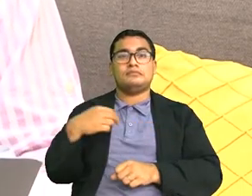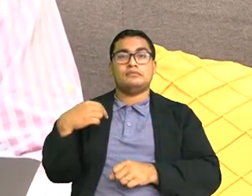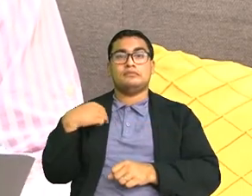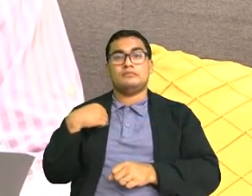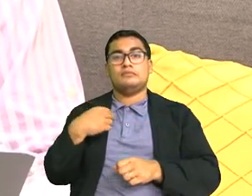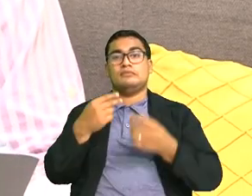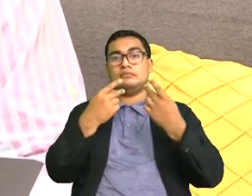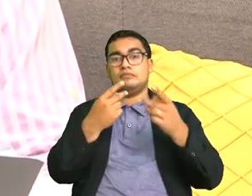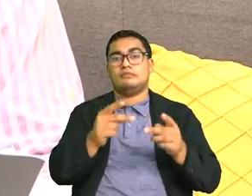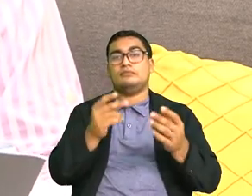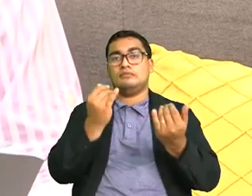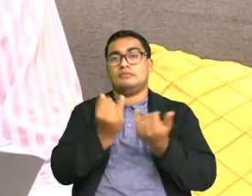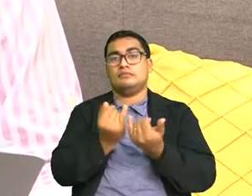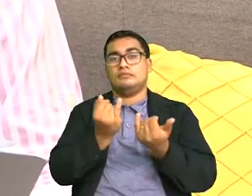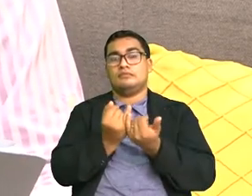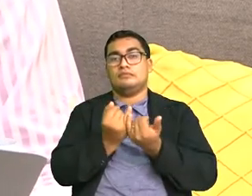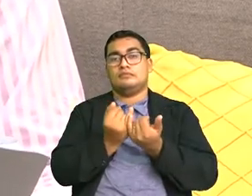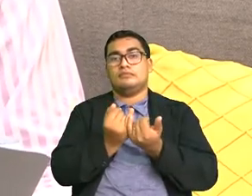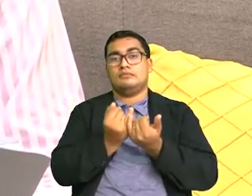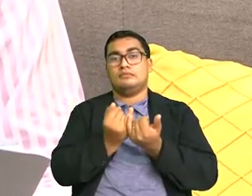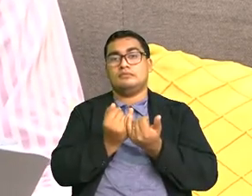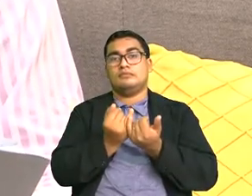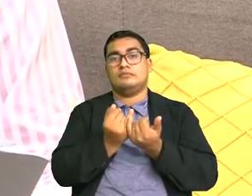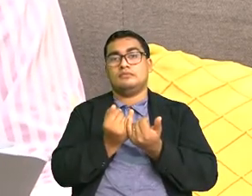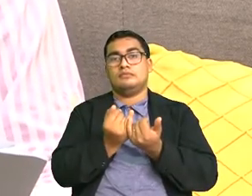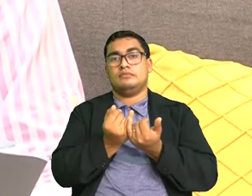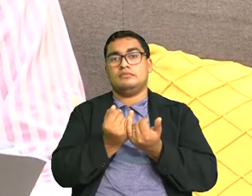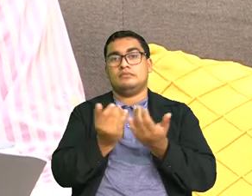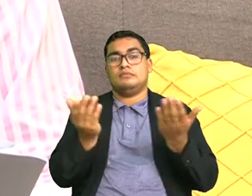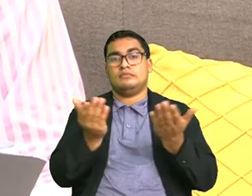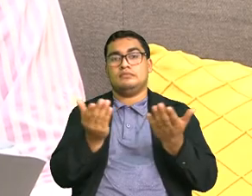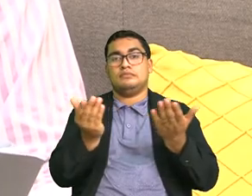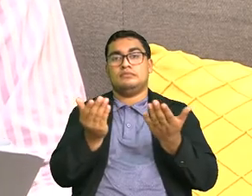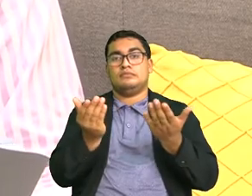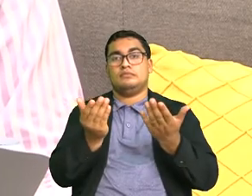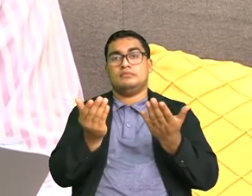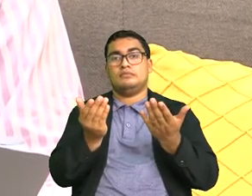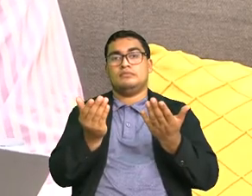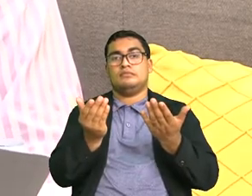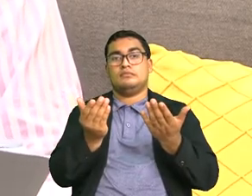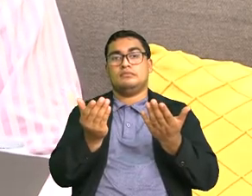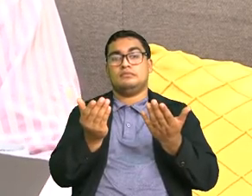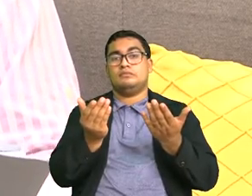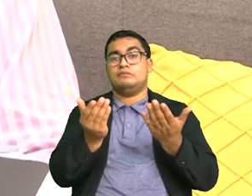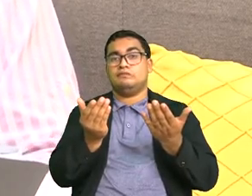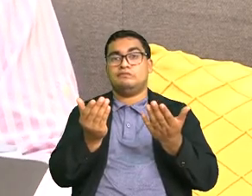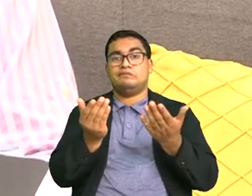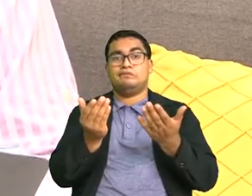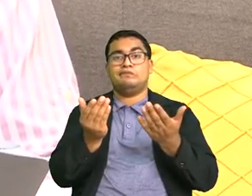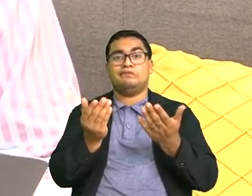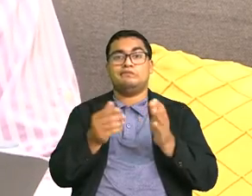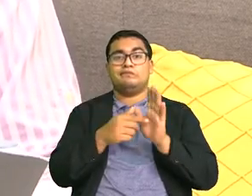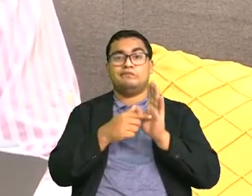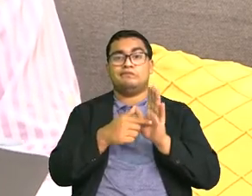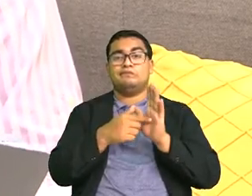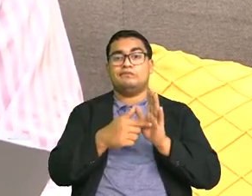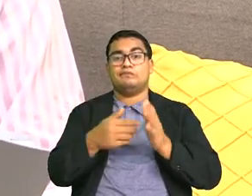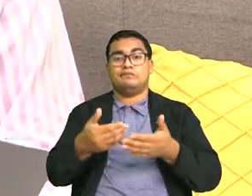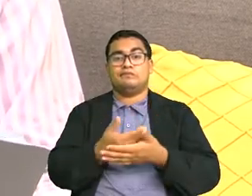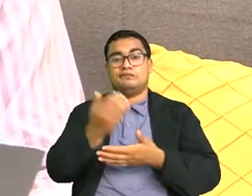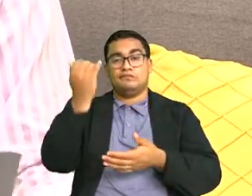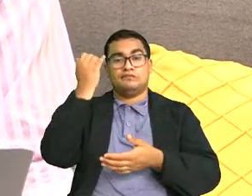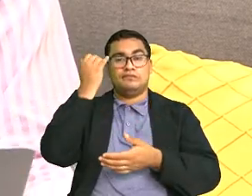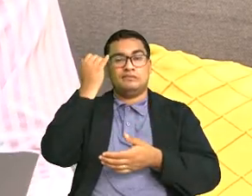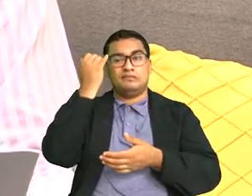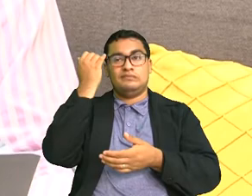tiene tiene sus tiene su grado de nivel de arriesgarte como emprendedor como emprendedor arriesgarte y